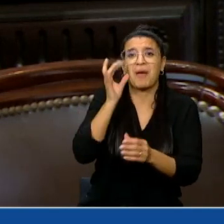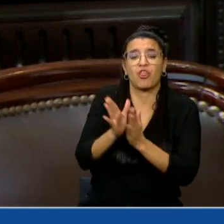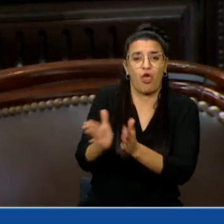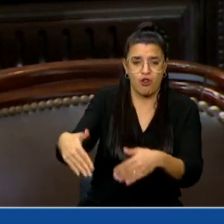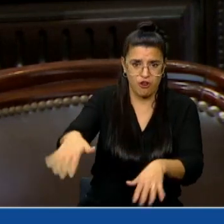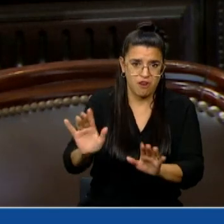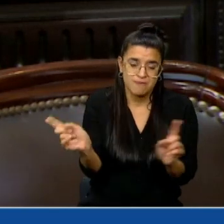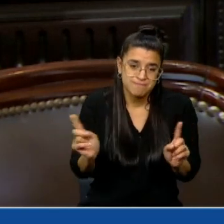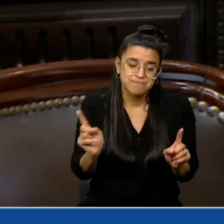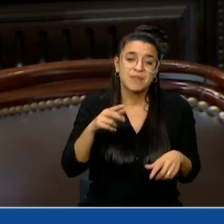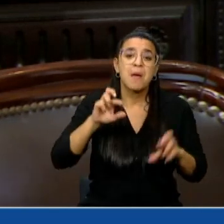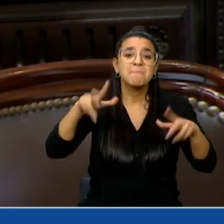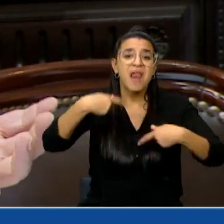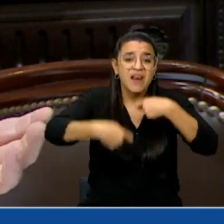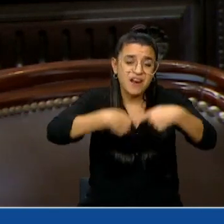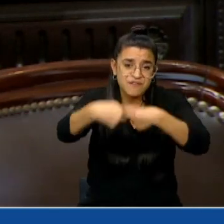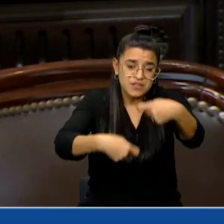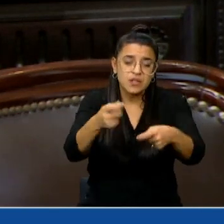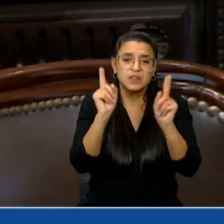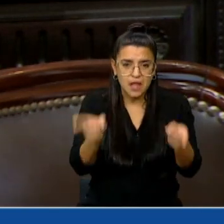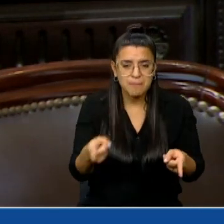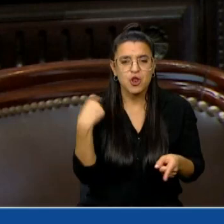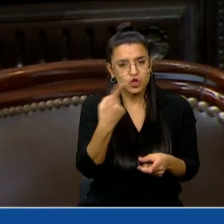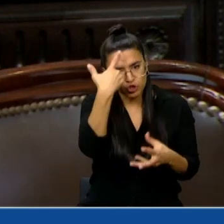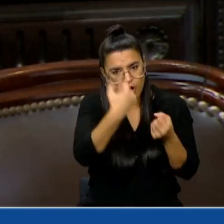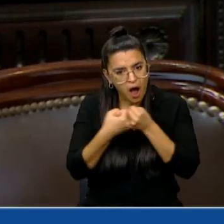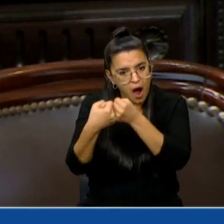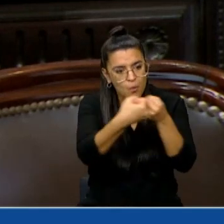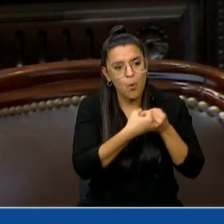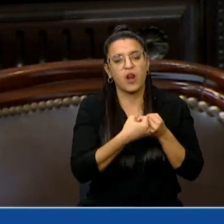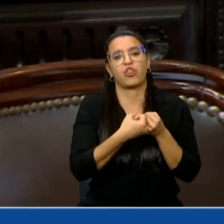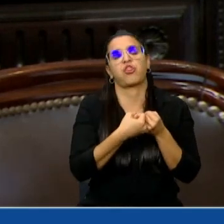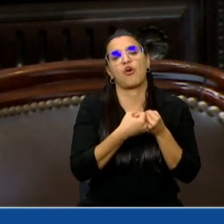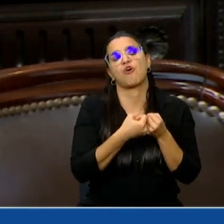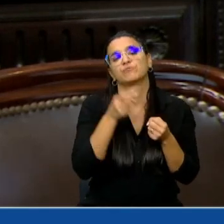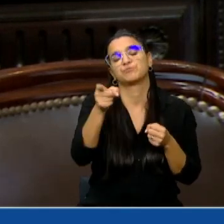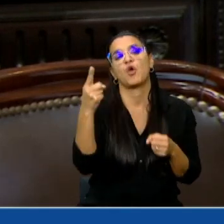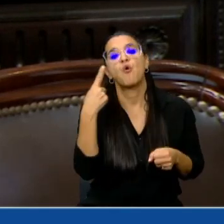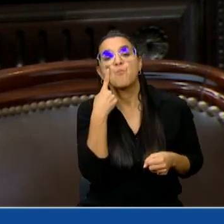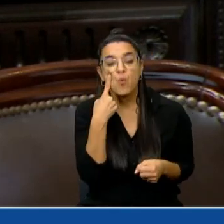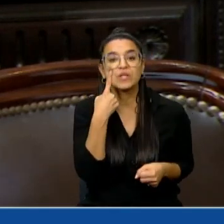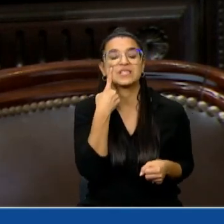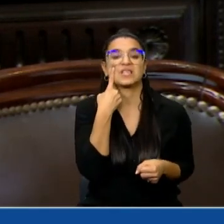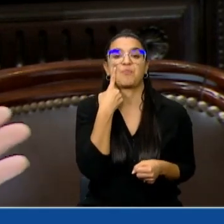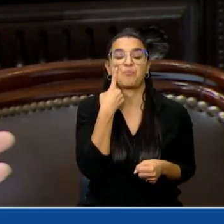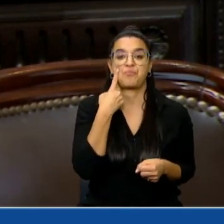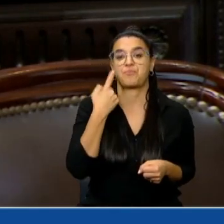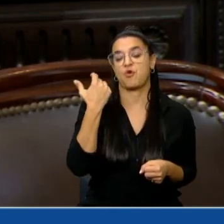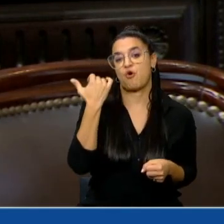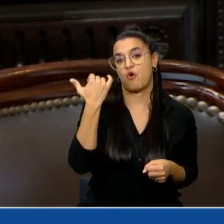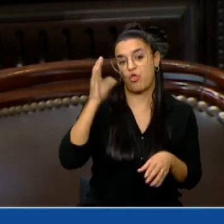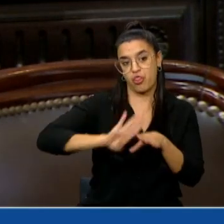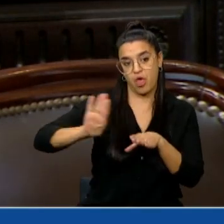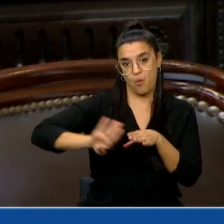de refinanciación, hemos convenido también ver que hay municipios que tienen una deuda